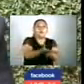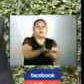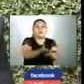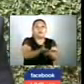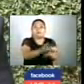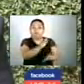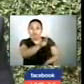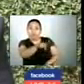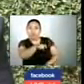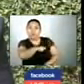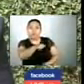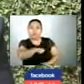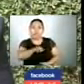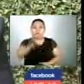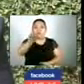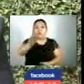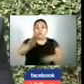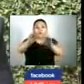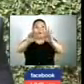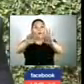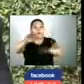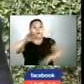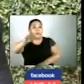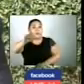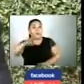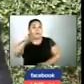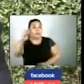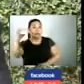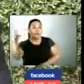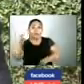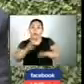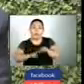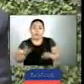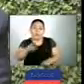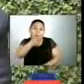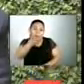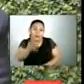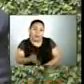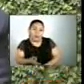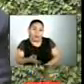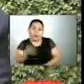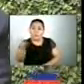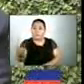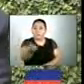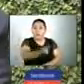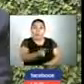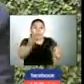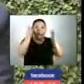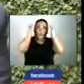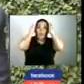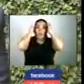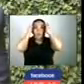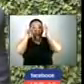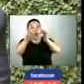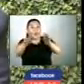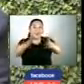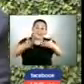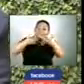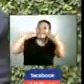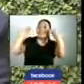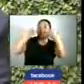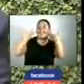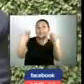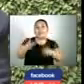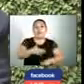responsabilidad civil de 280 millones de dólares, la cual no es cierto. Para la gente que le aflige o le alegra que el